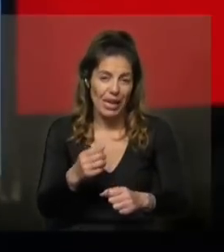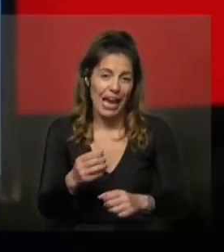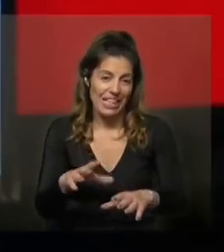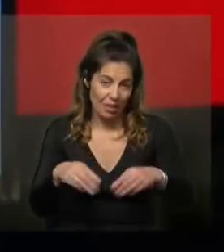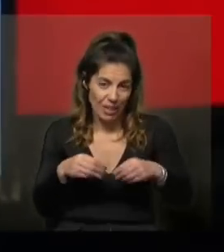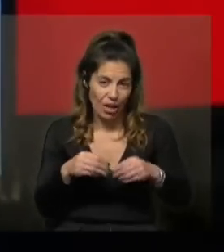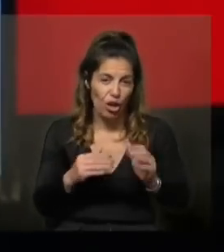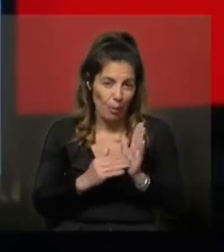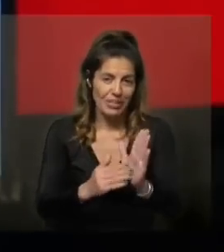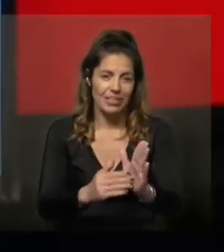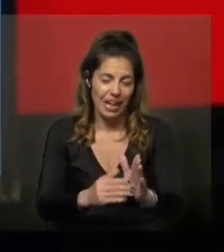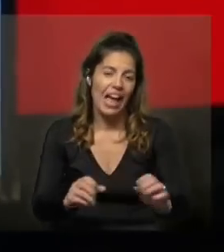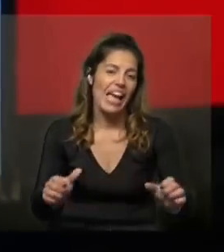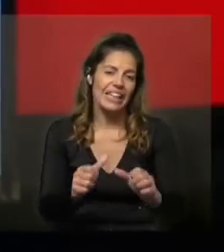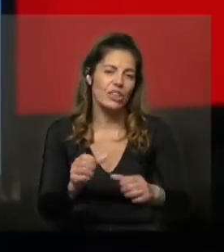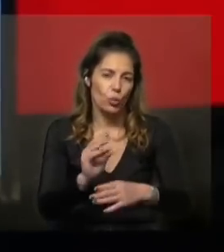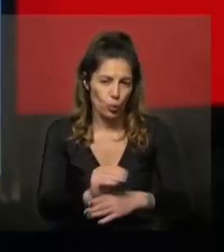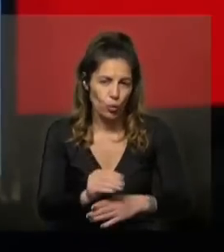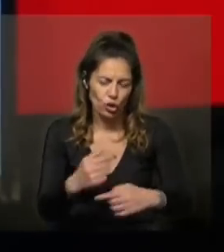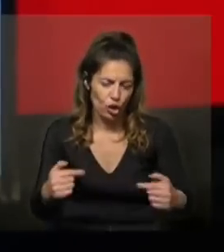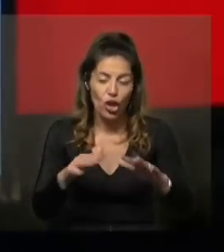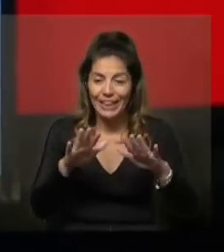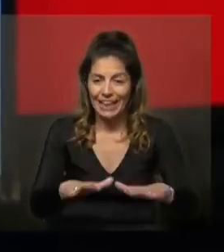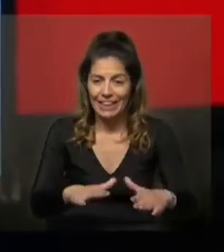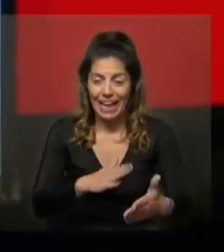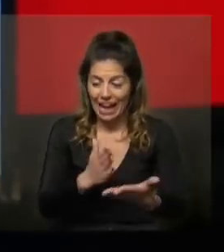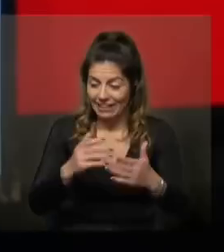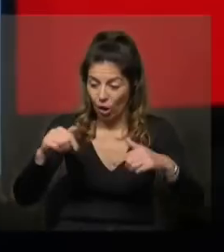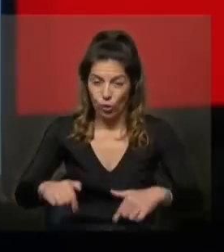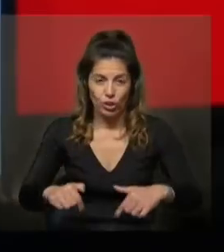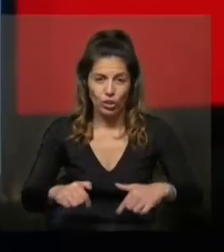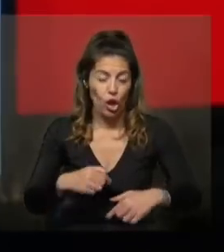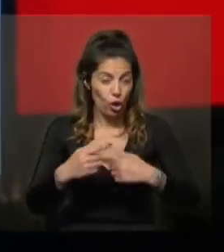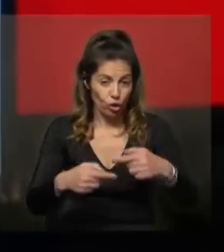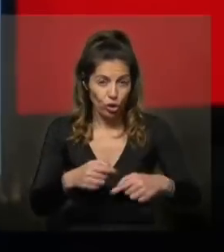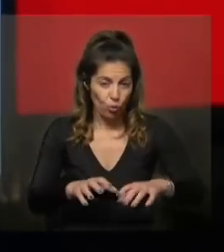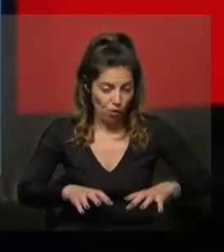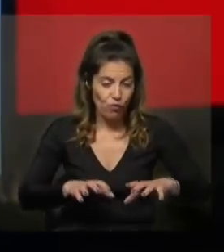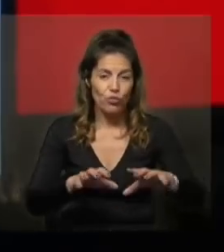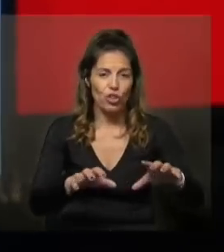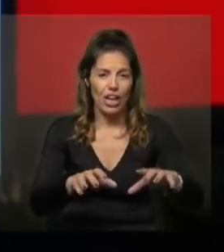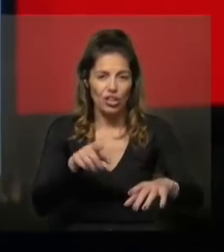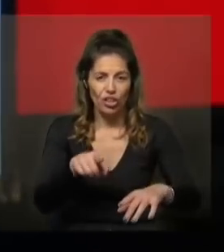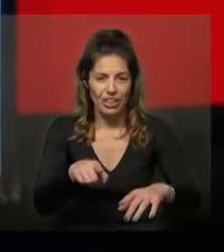hice un curso la práctica y quedé y quedé hasta el día de hoy sigo siendo funcionario